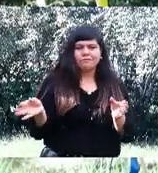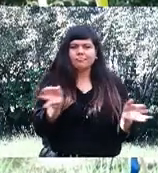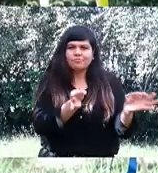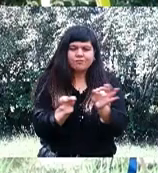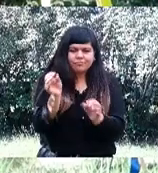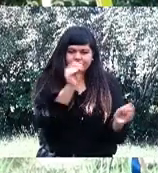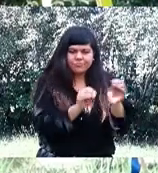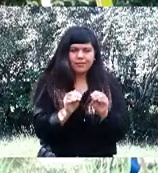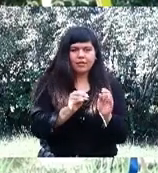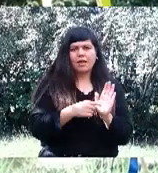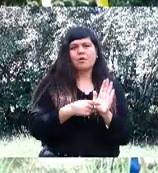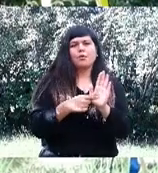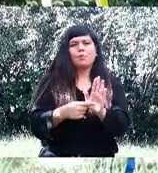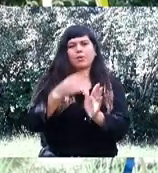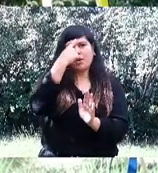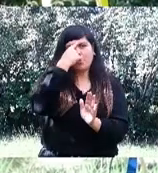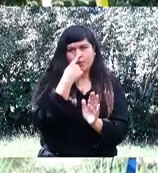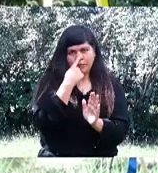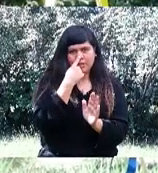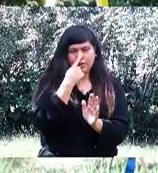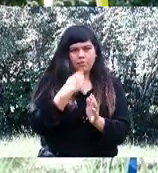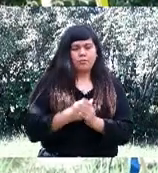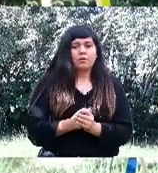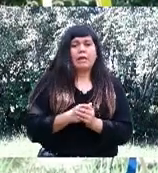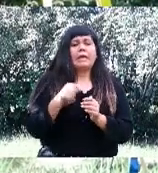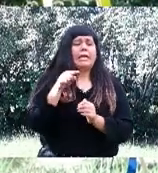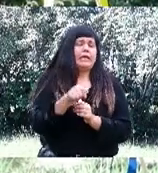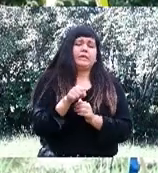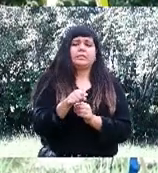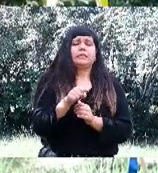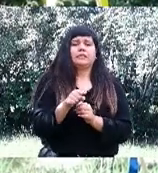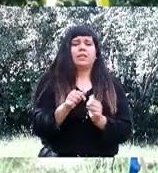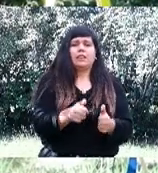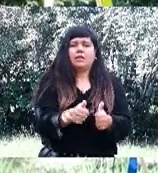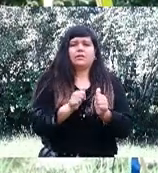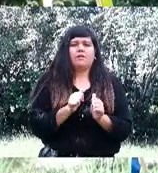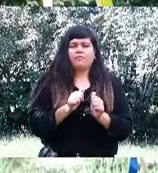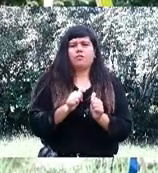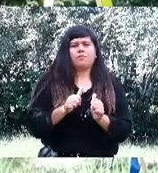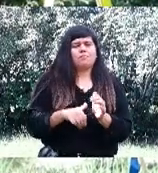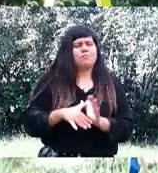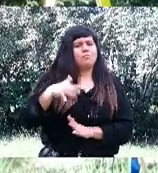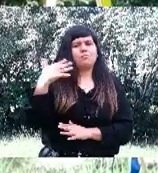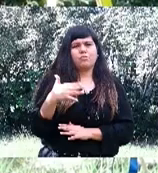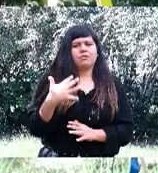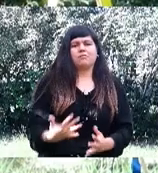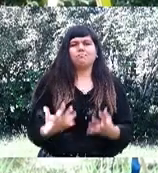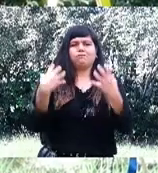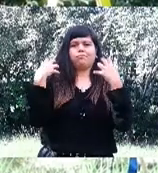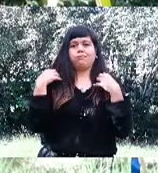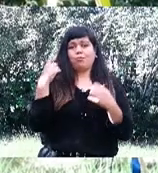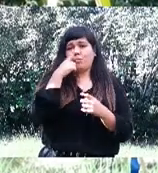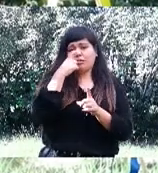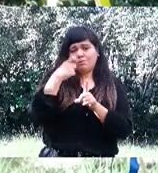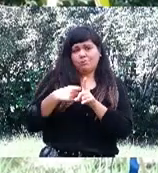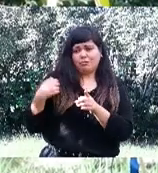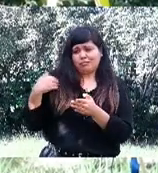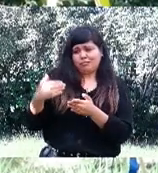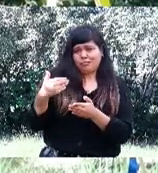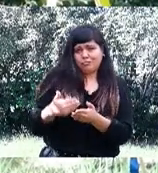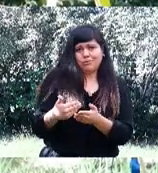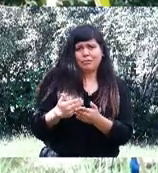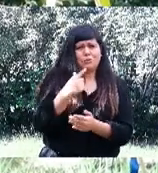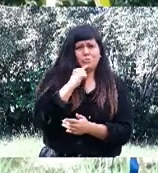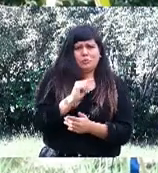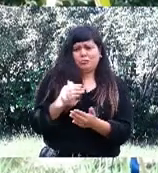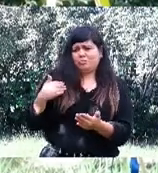museo entonces básicamente eso es lo el desafío importante que que nos ha tocado en estos últimos meses que ha sido